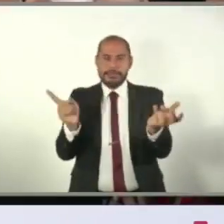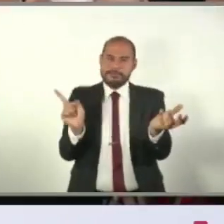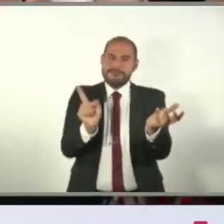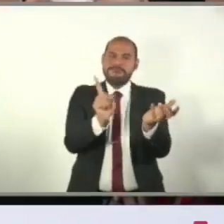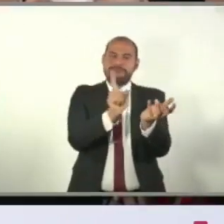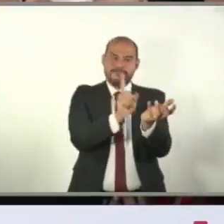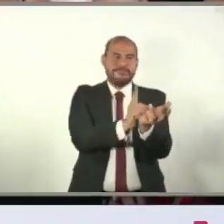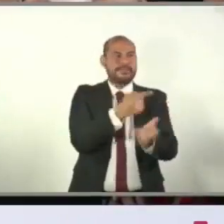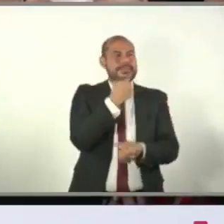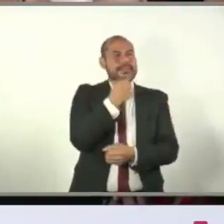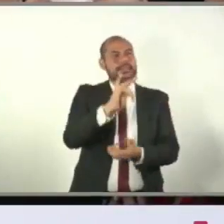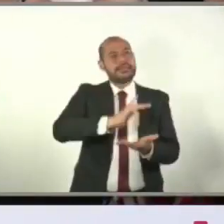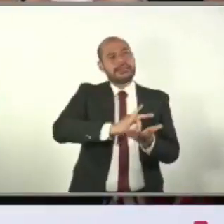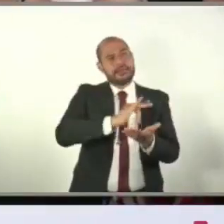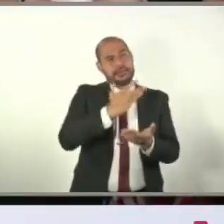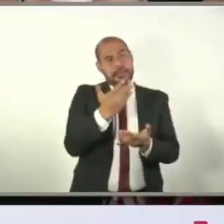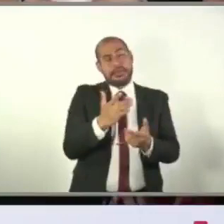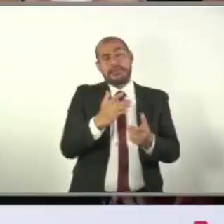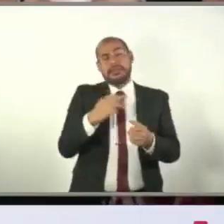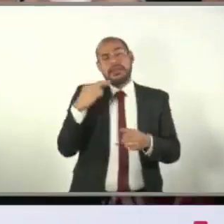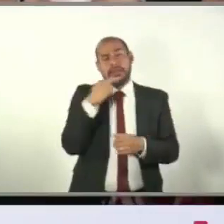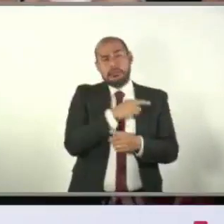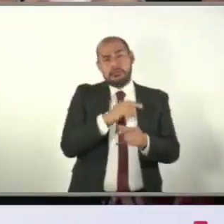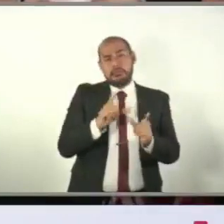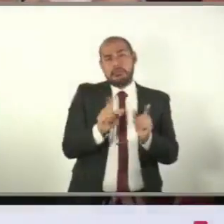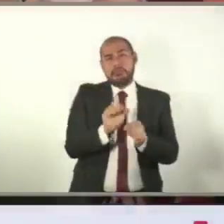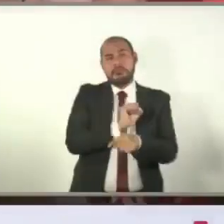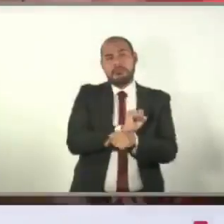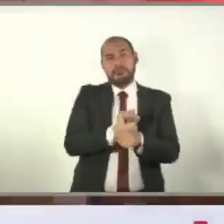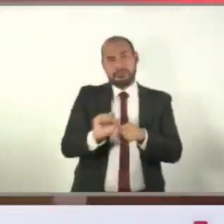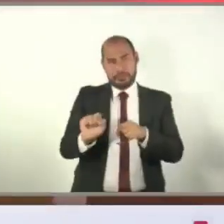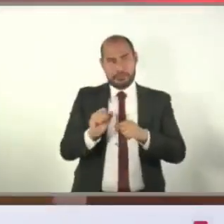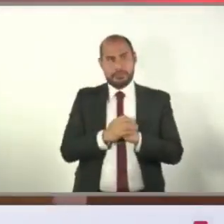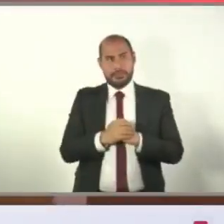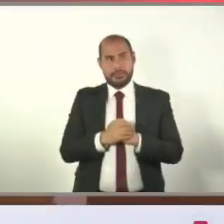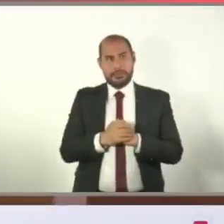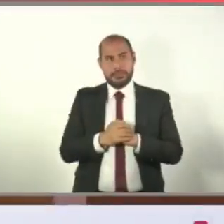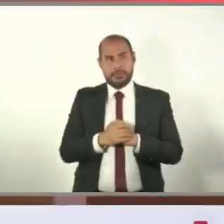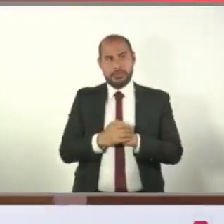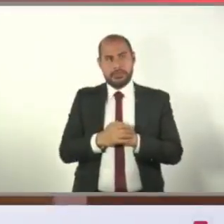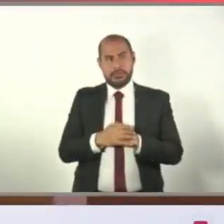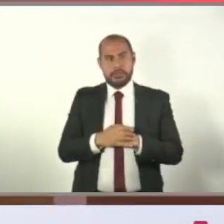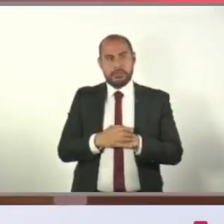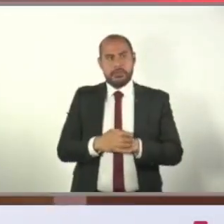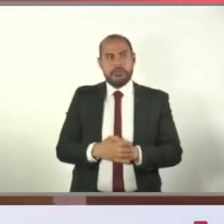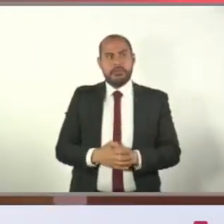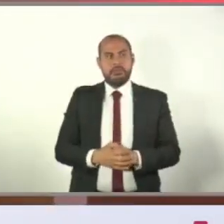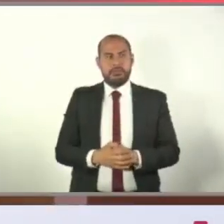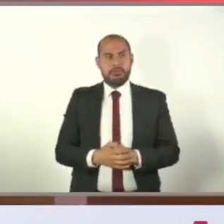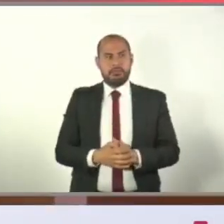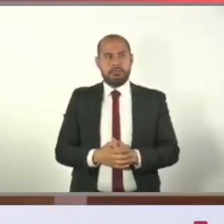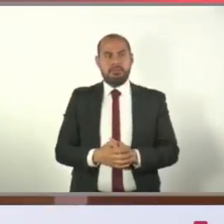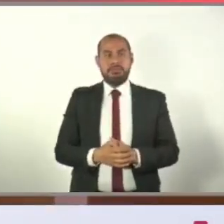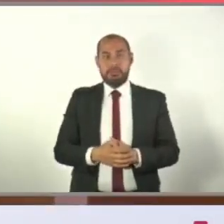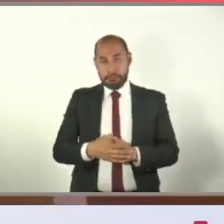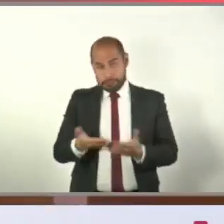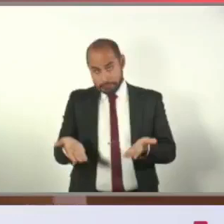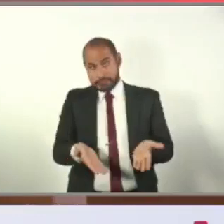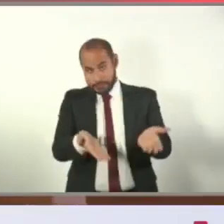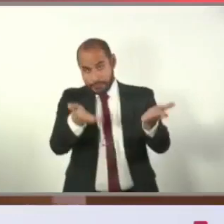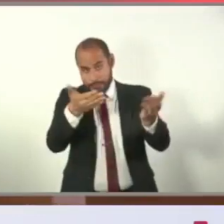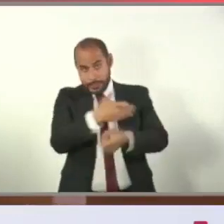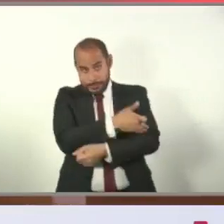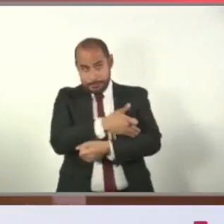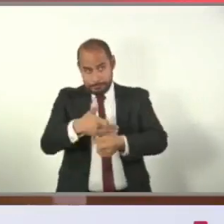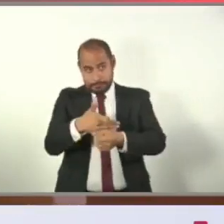agradezcan rapidito, sencillo, y que los párense, nada de lejecitos, vayan con sus